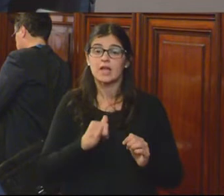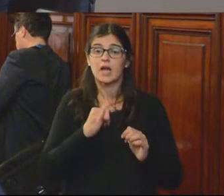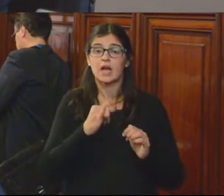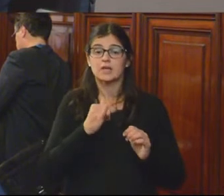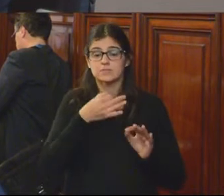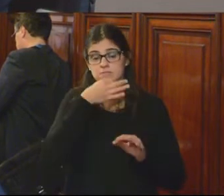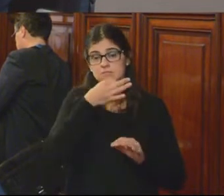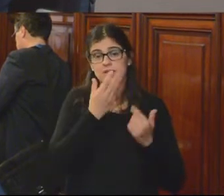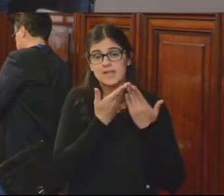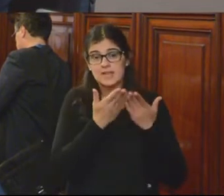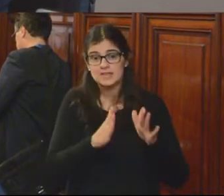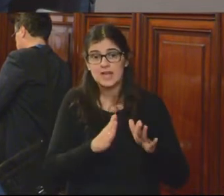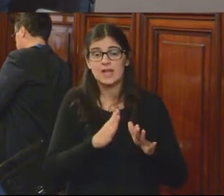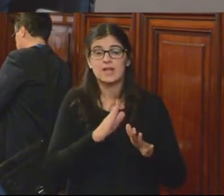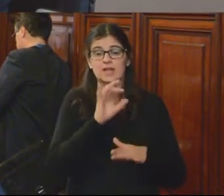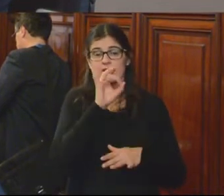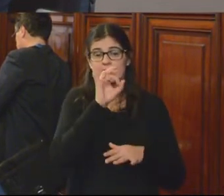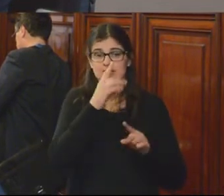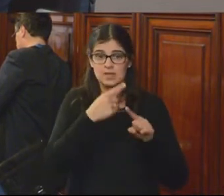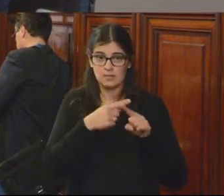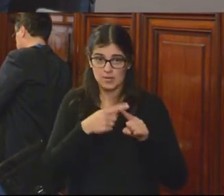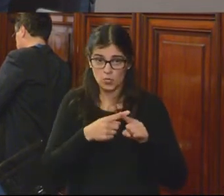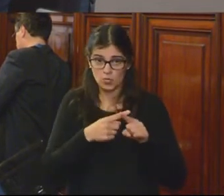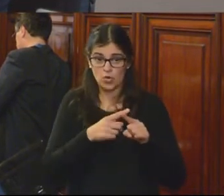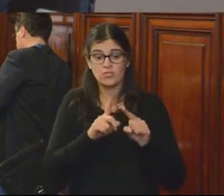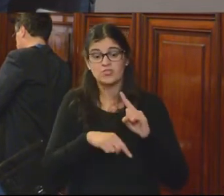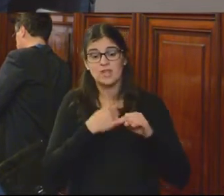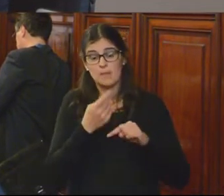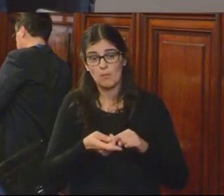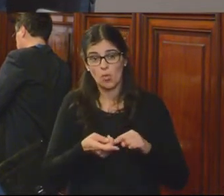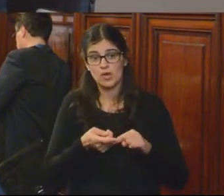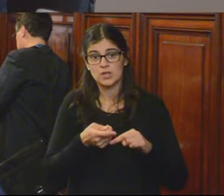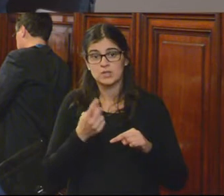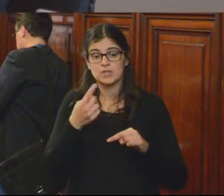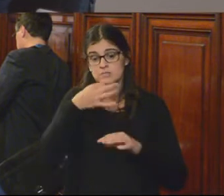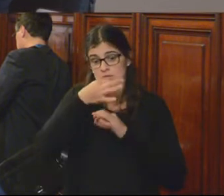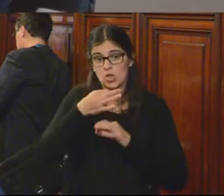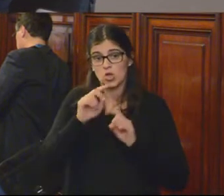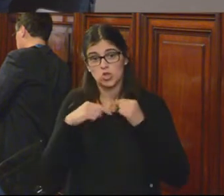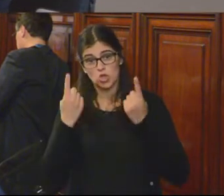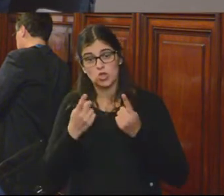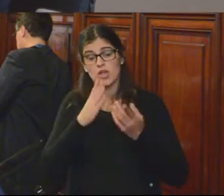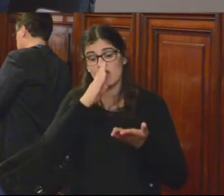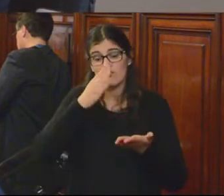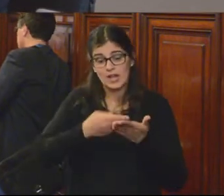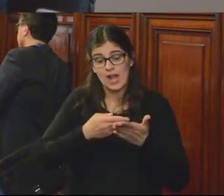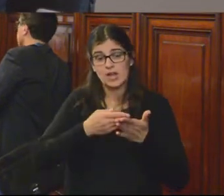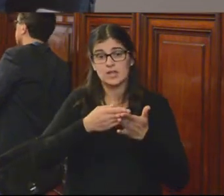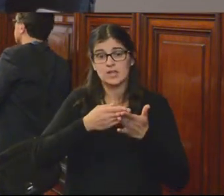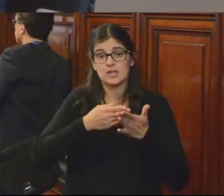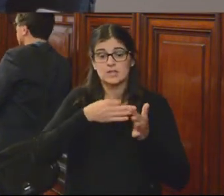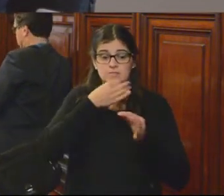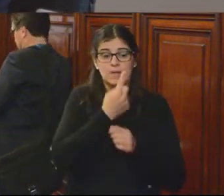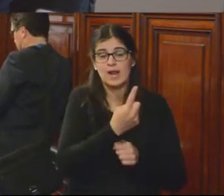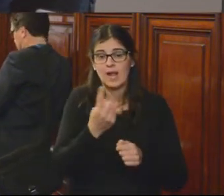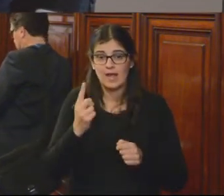intervención inicial de hasta 15 minutos, luego intervendremos nosotros y devolveremos finalmente la palabra para cada